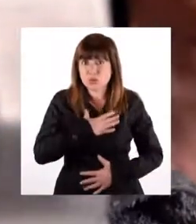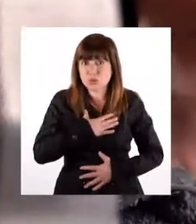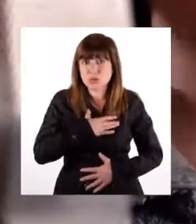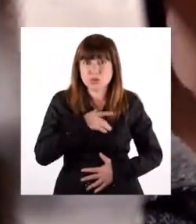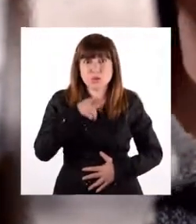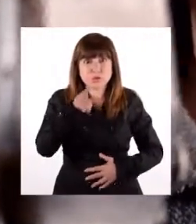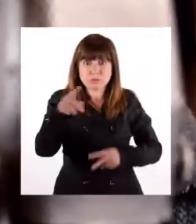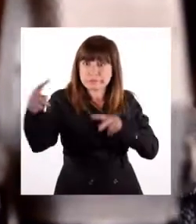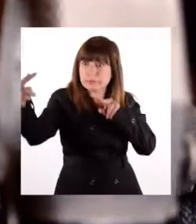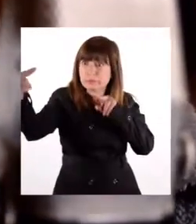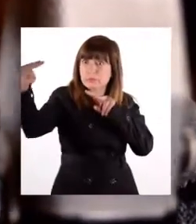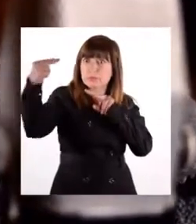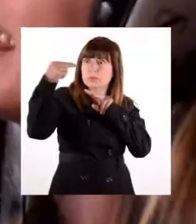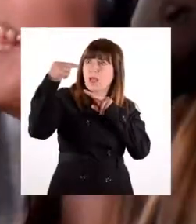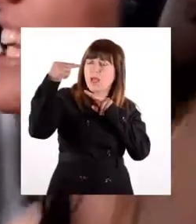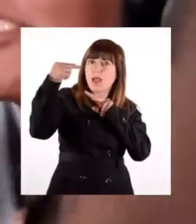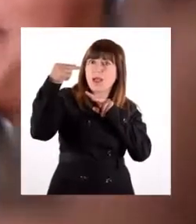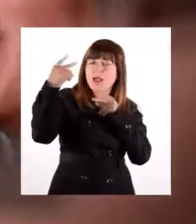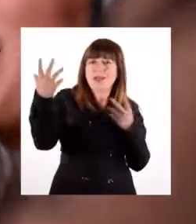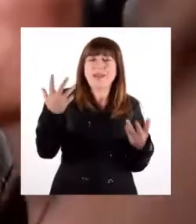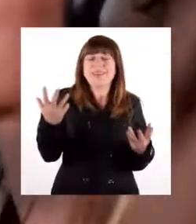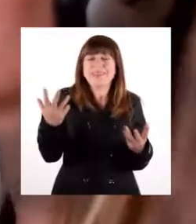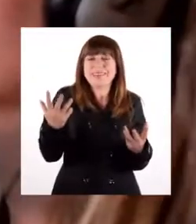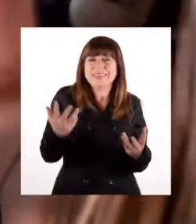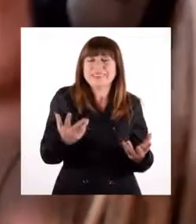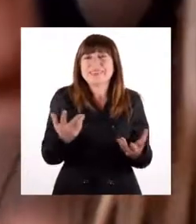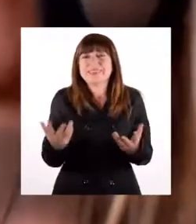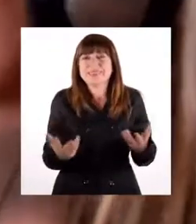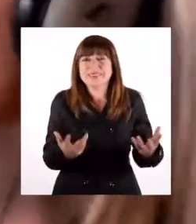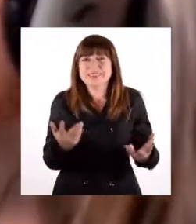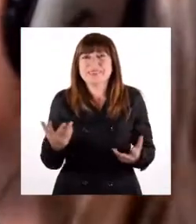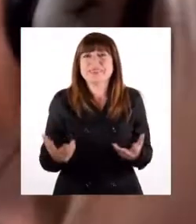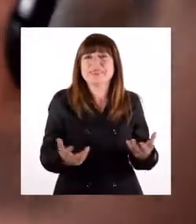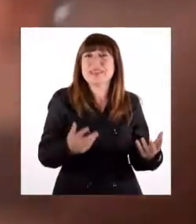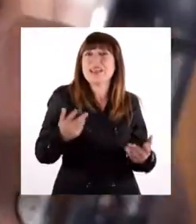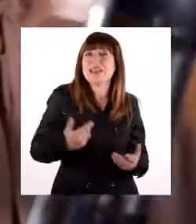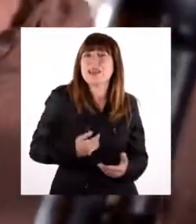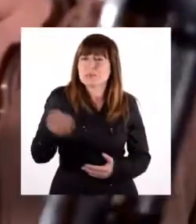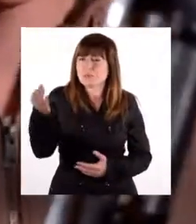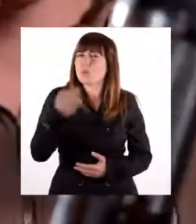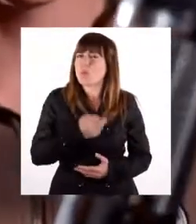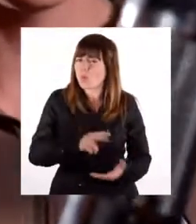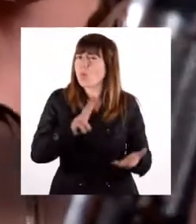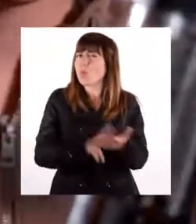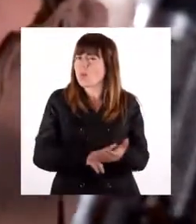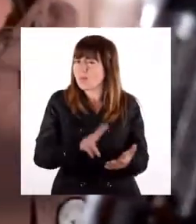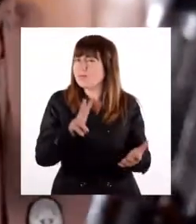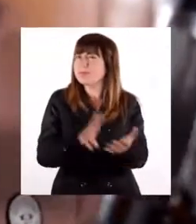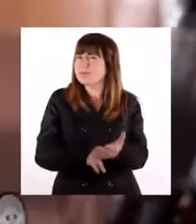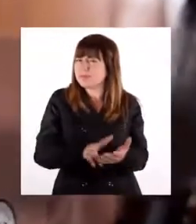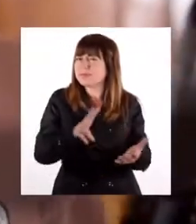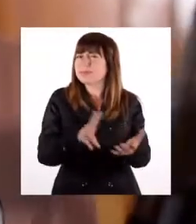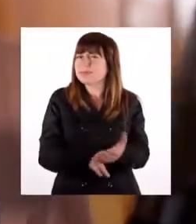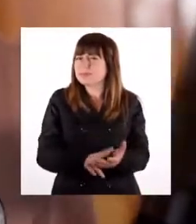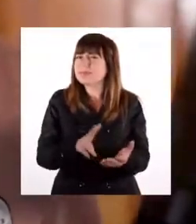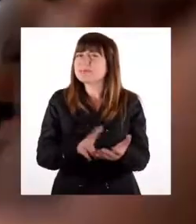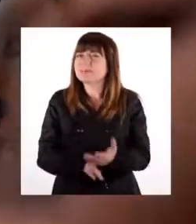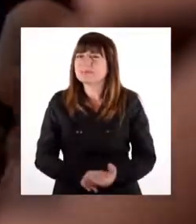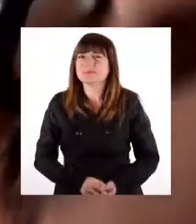Yo quiero que me miren directo a los ojos y que me digan la